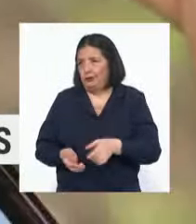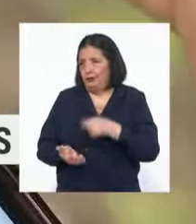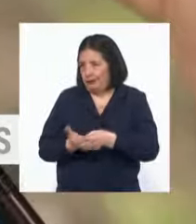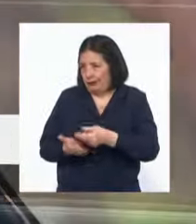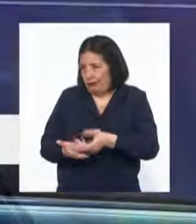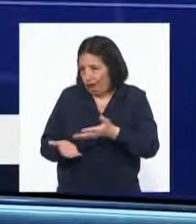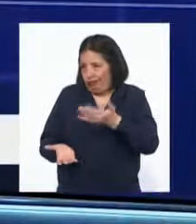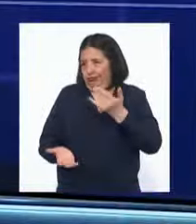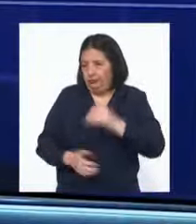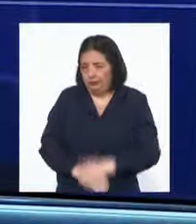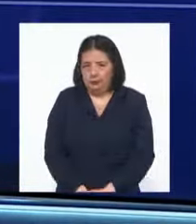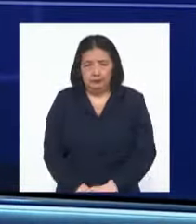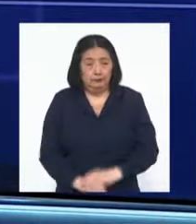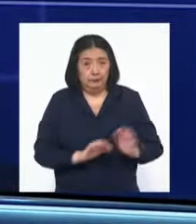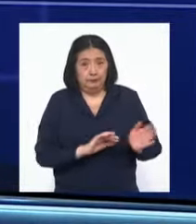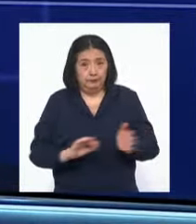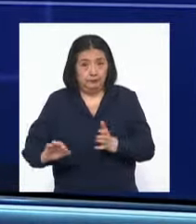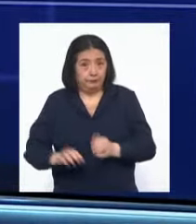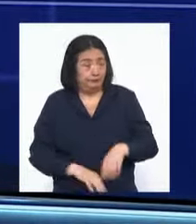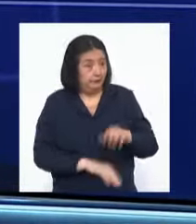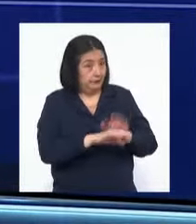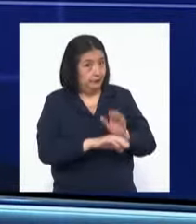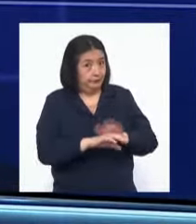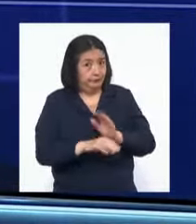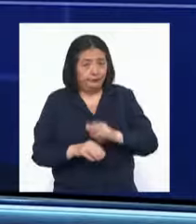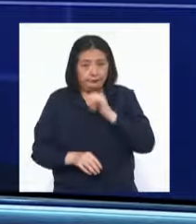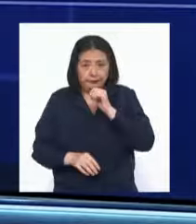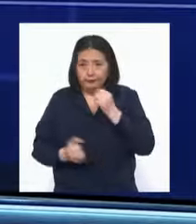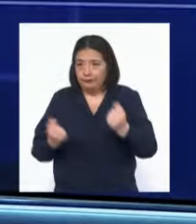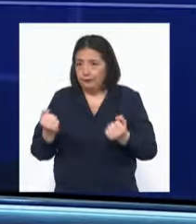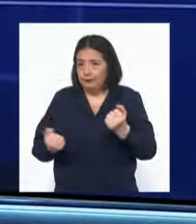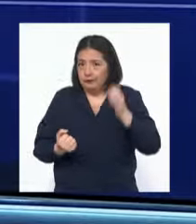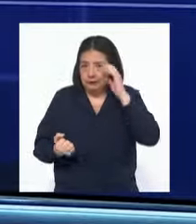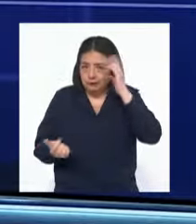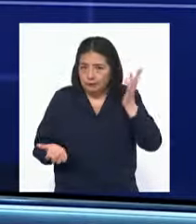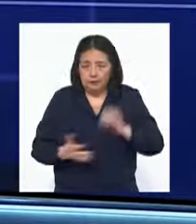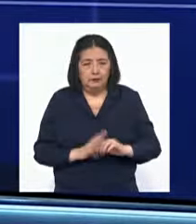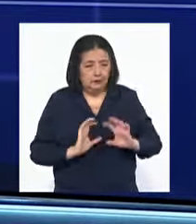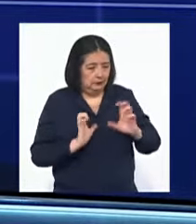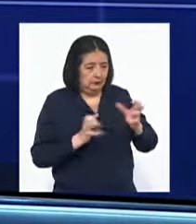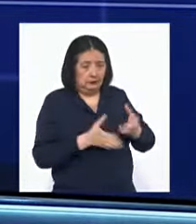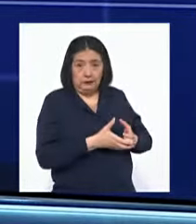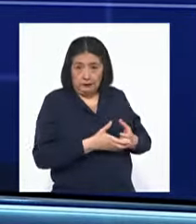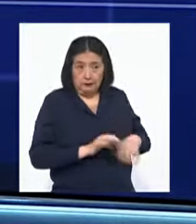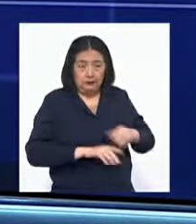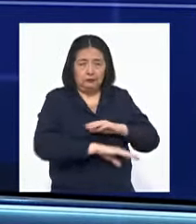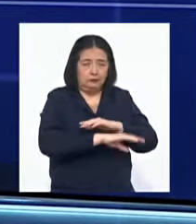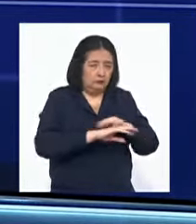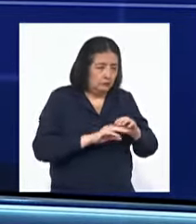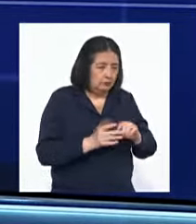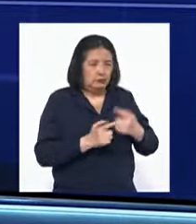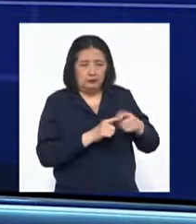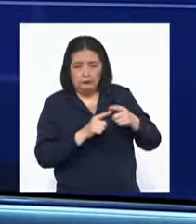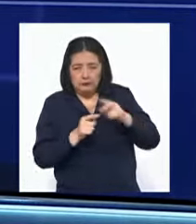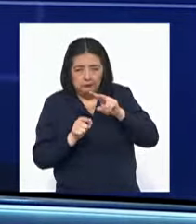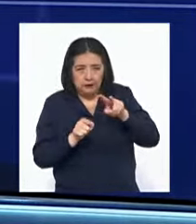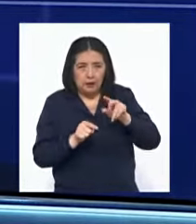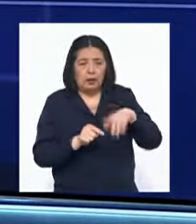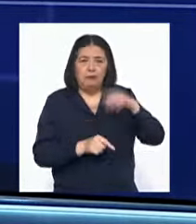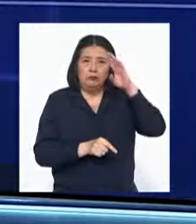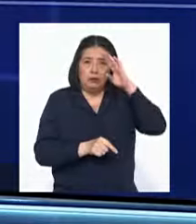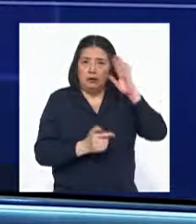extorsivos. Y alerta en Lima por falta de patrulleros. El equipo multiplataforma de Latina Noticias descubrió que la Policía Nacional